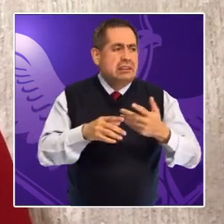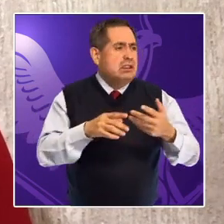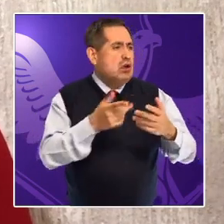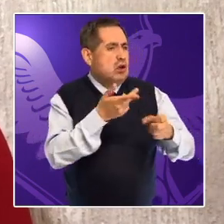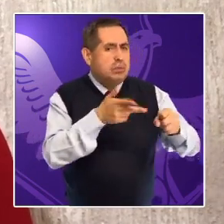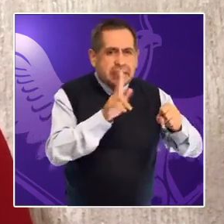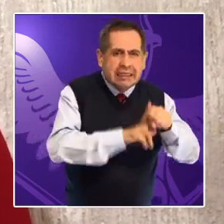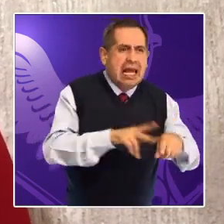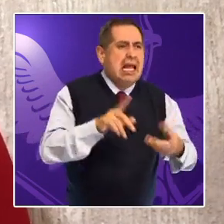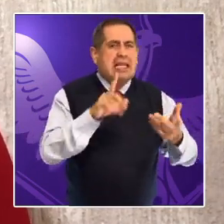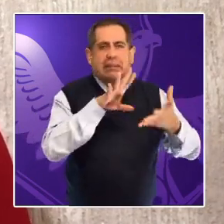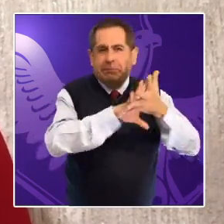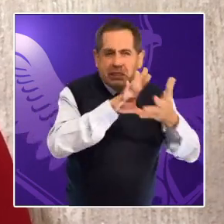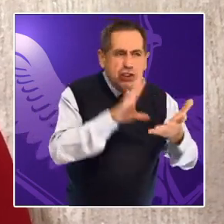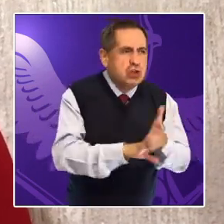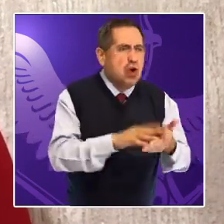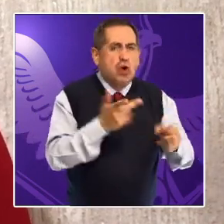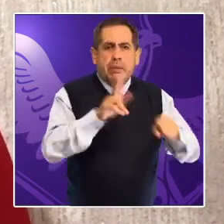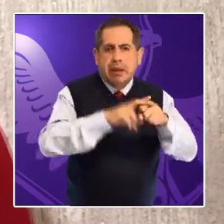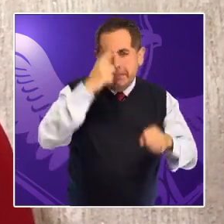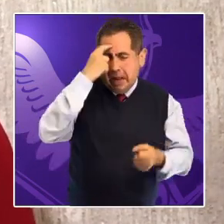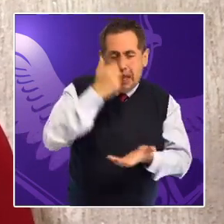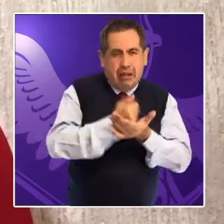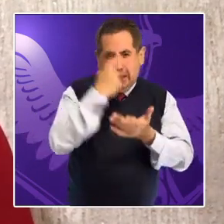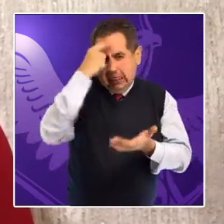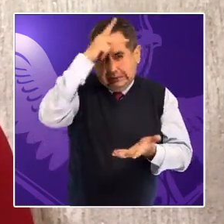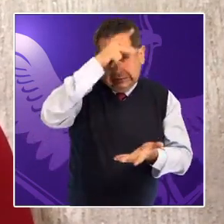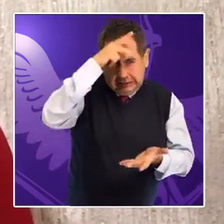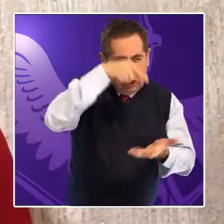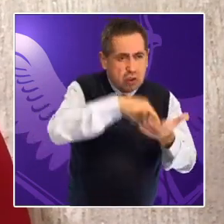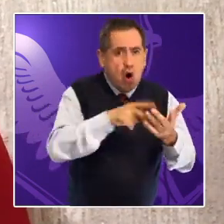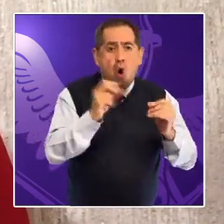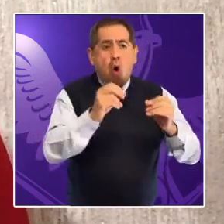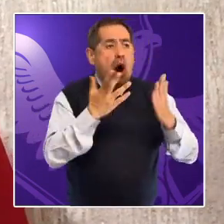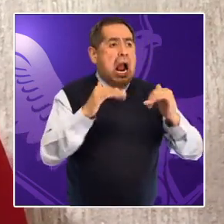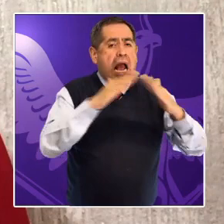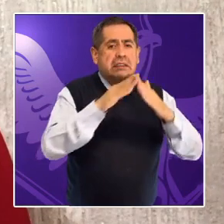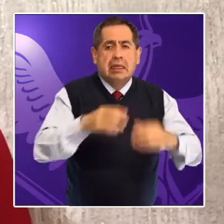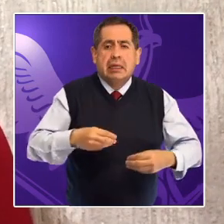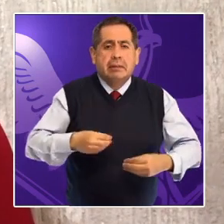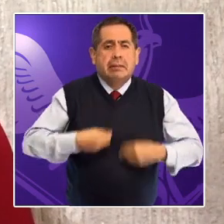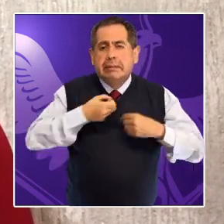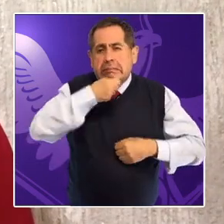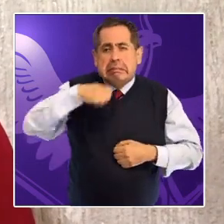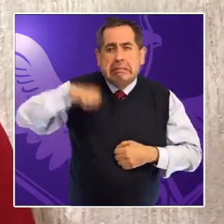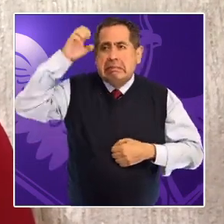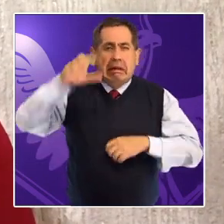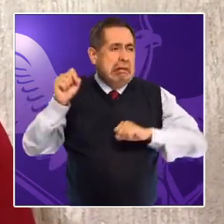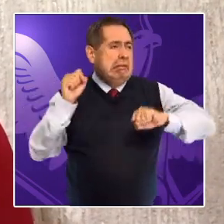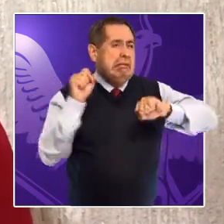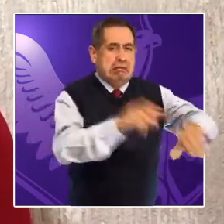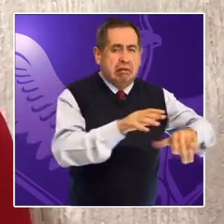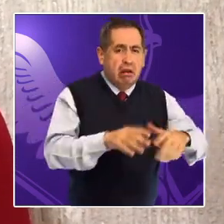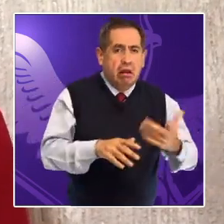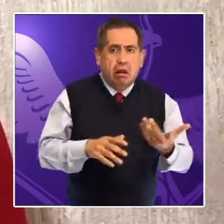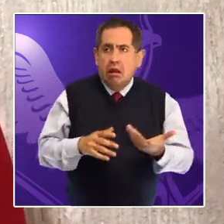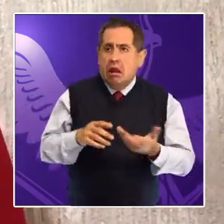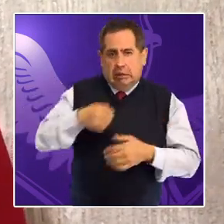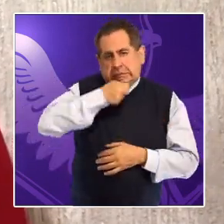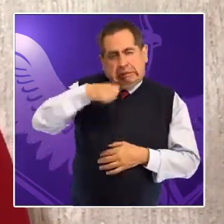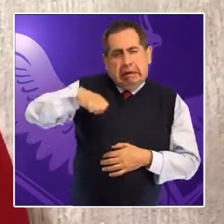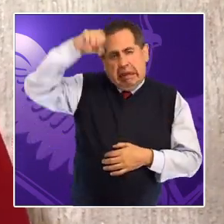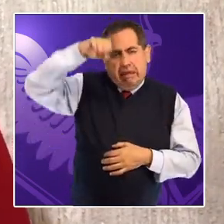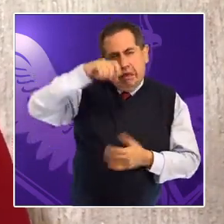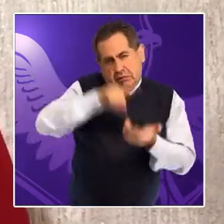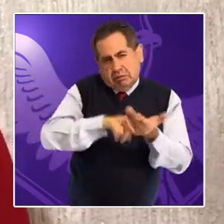orfanatos, prisiones, hospitales psiquiátricos y asilos para personas mayores, que muchas personas mayores también desarrollan una discapacidad por